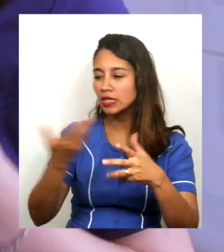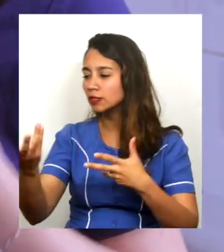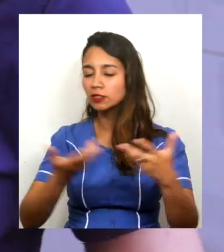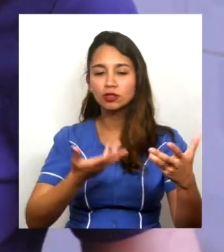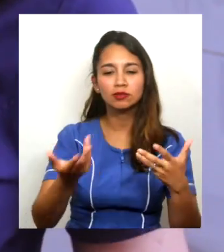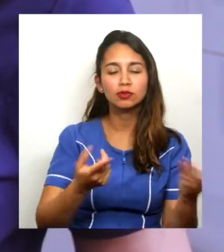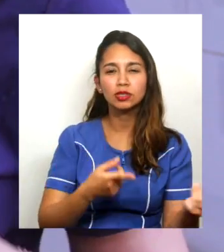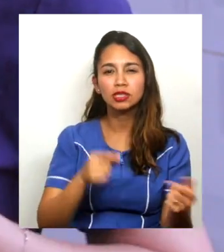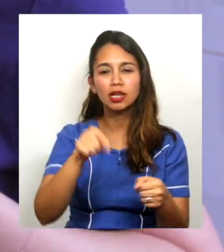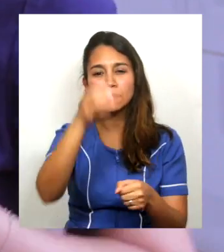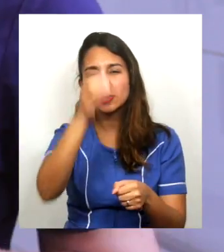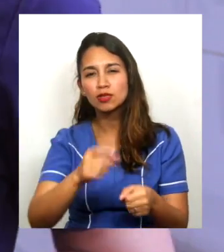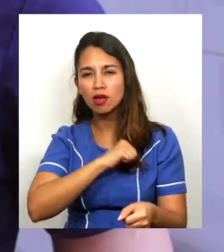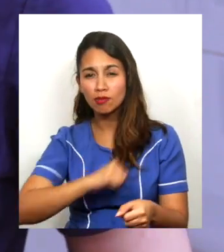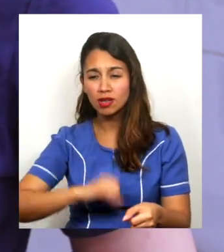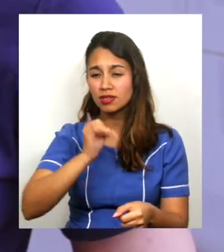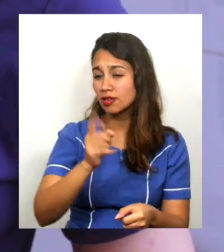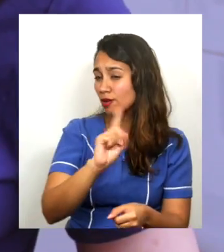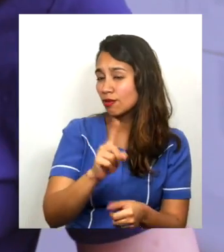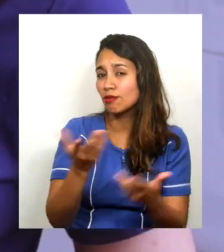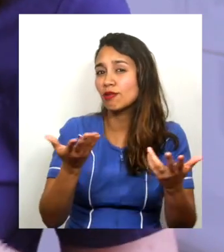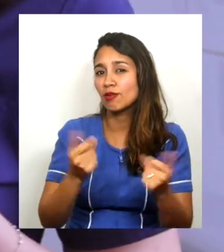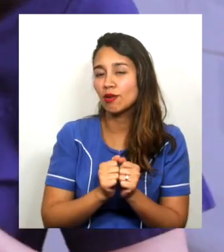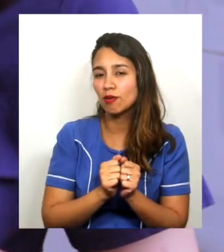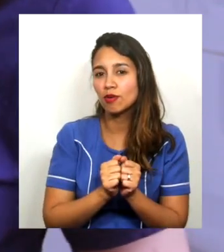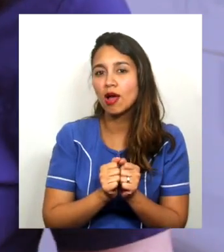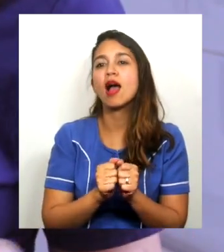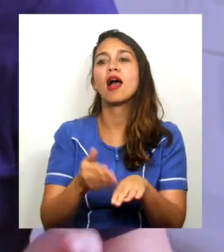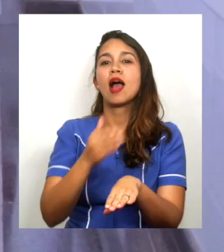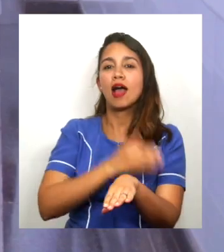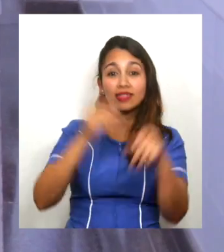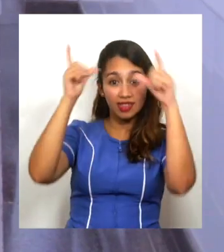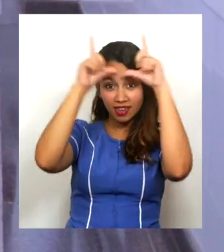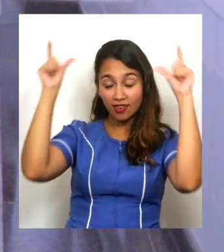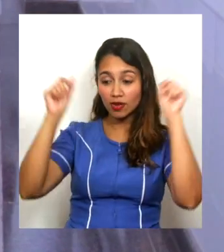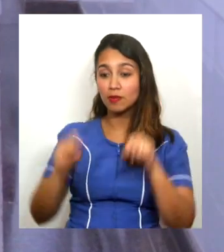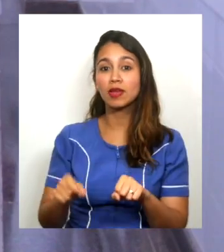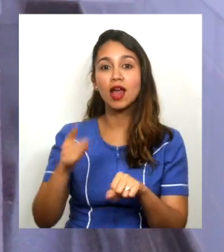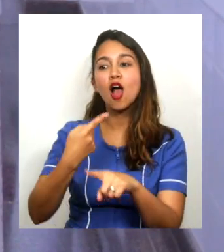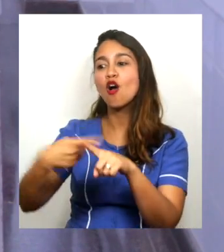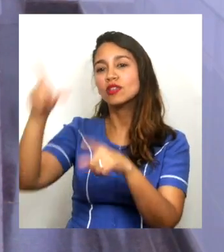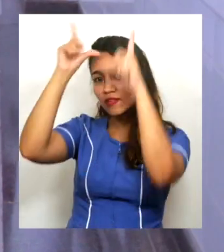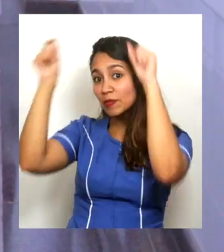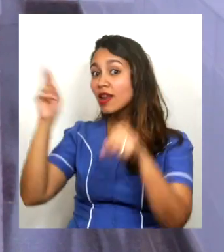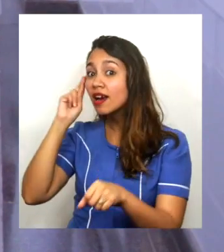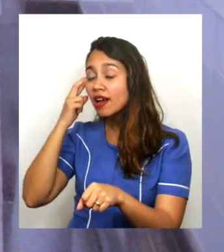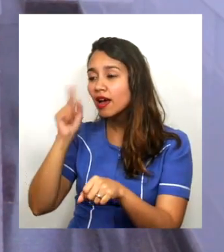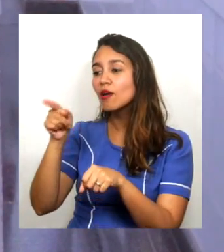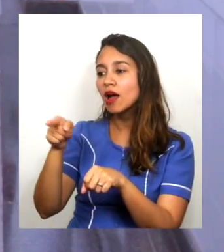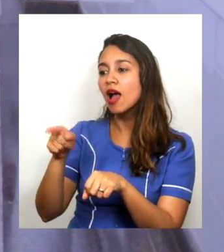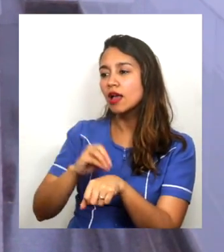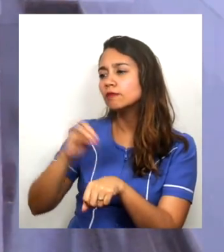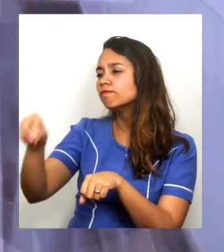toma la determinación si el paciente tiene que ser operado o no. En ese intertanto, nosotros como enfermeras nos comunicamos con María José, que es la enfermera de Rancagua,